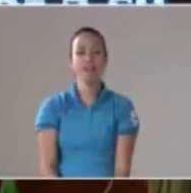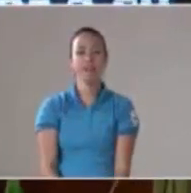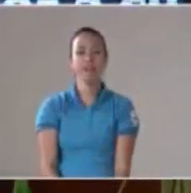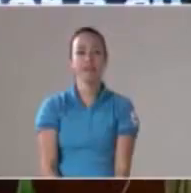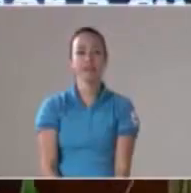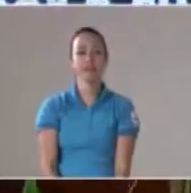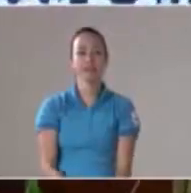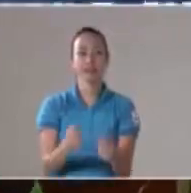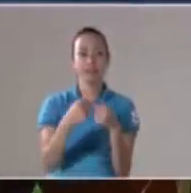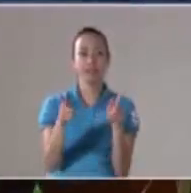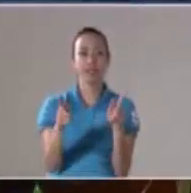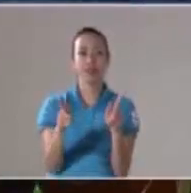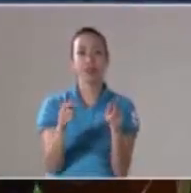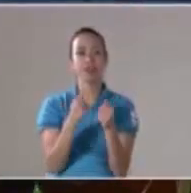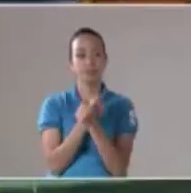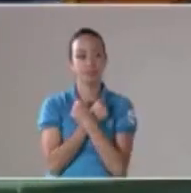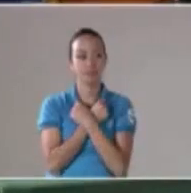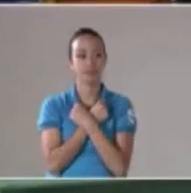pero amaba más